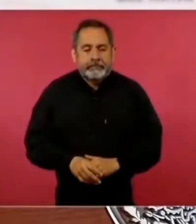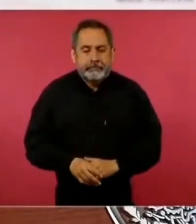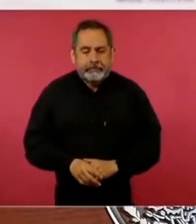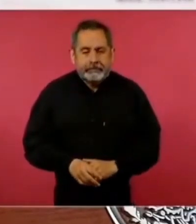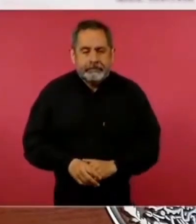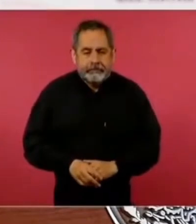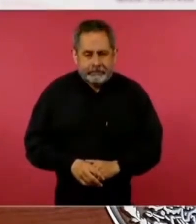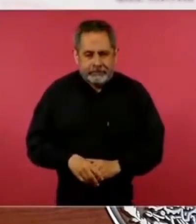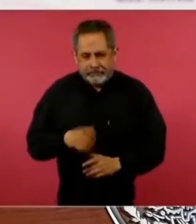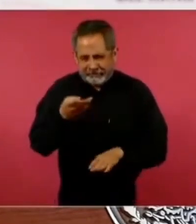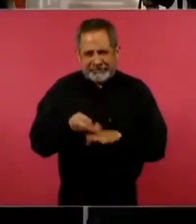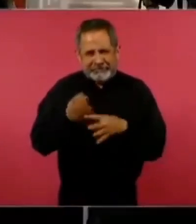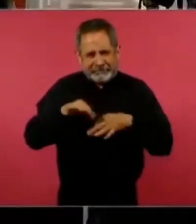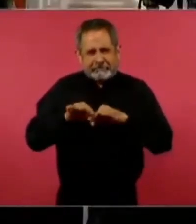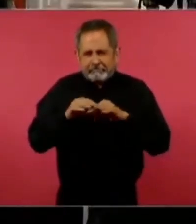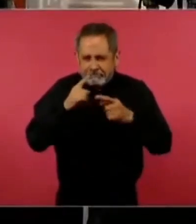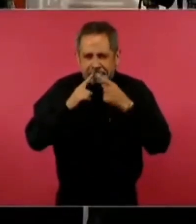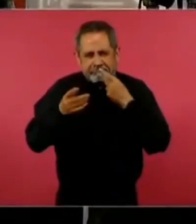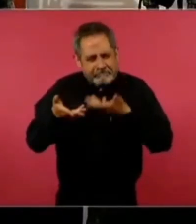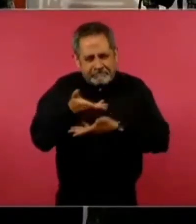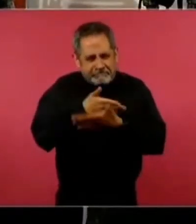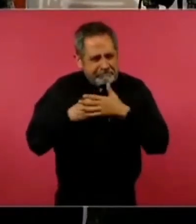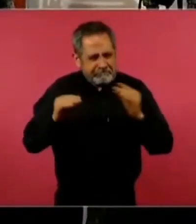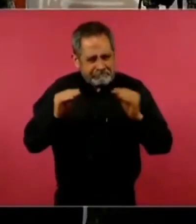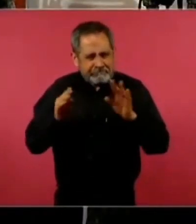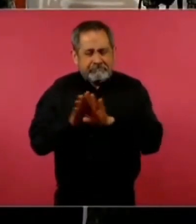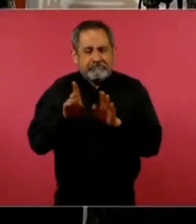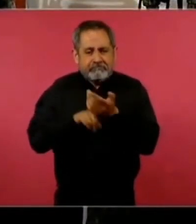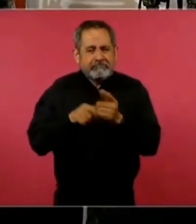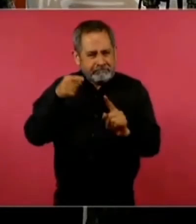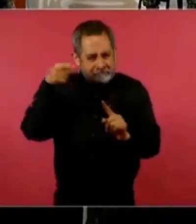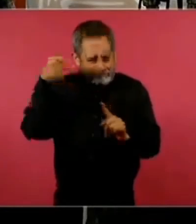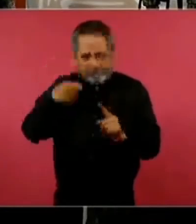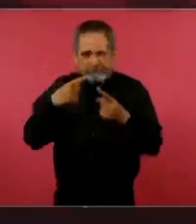es importante debatir sobre todo esto.